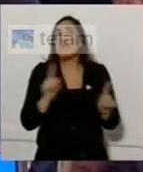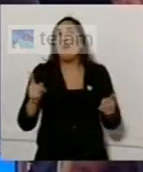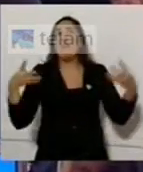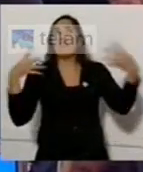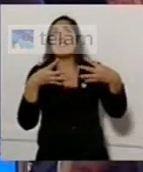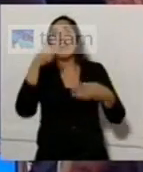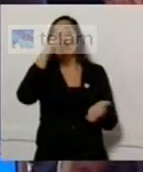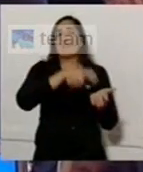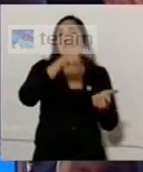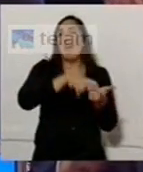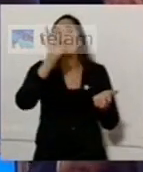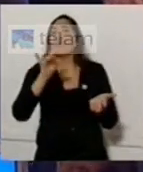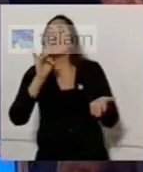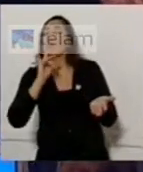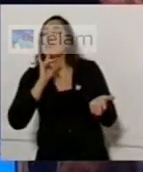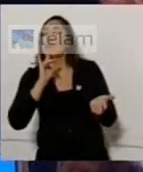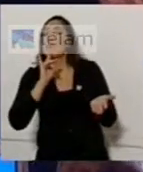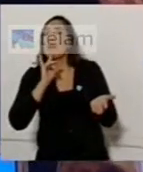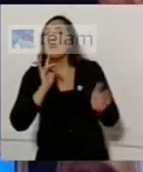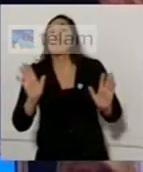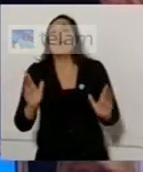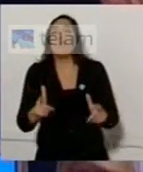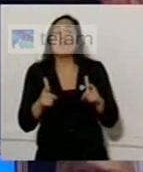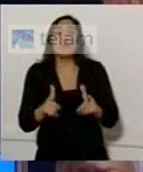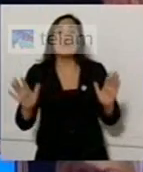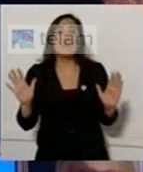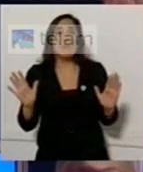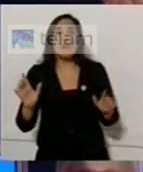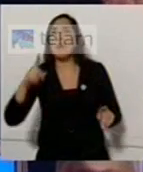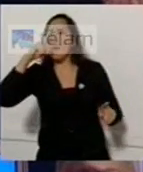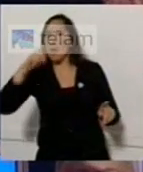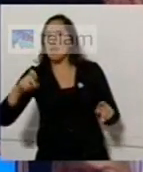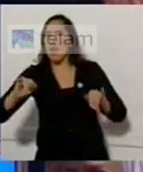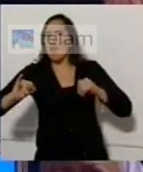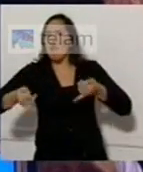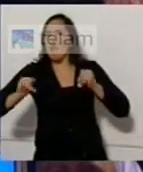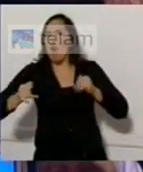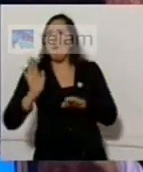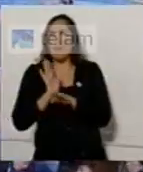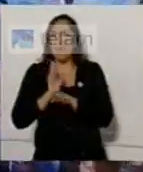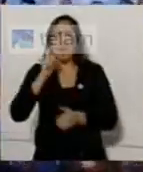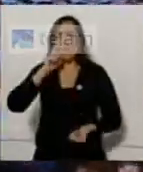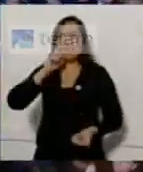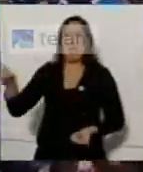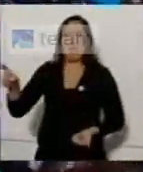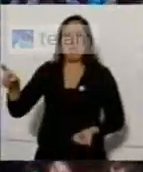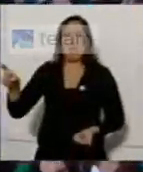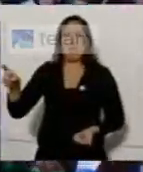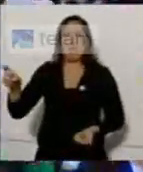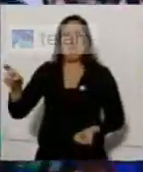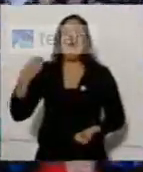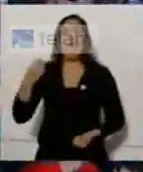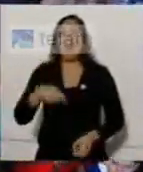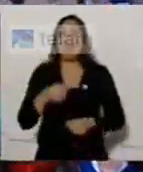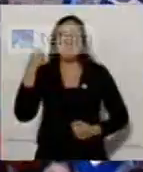Tucumán. Por suerte, Belgrano era un joven desobediente, porque era un